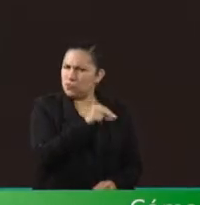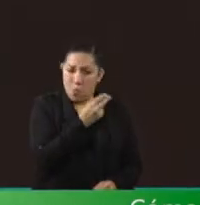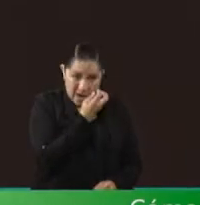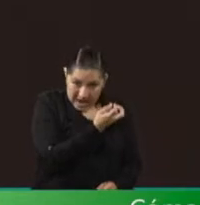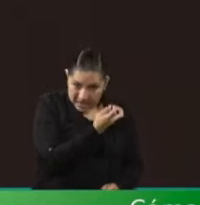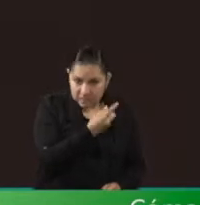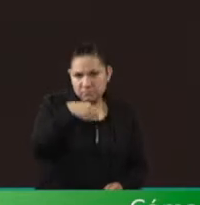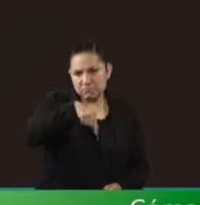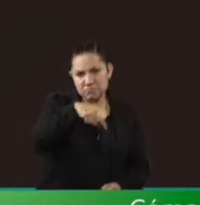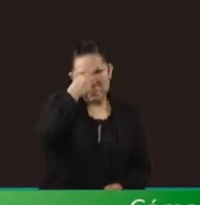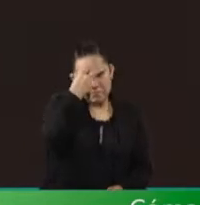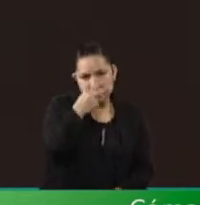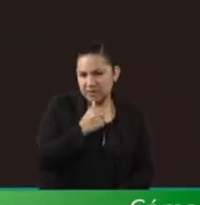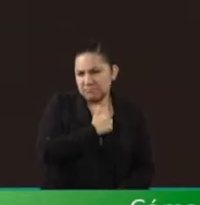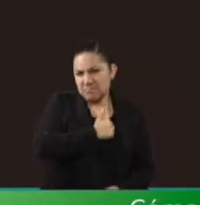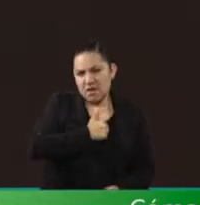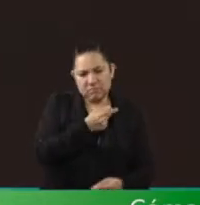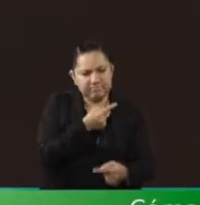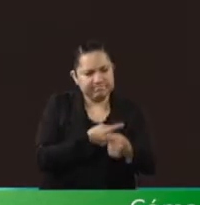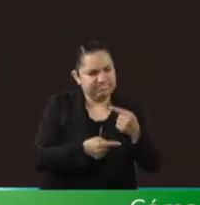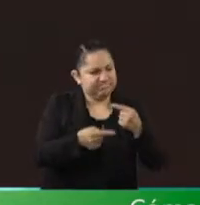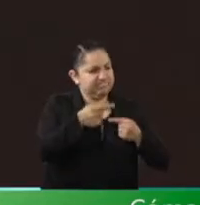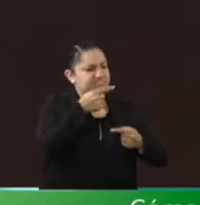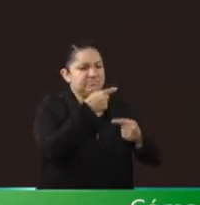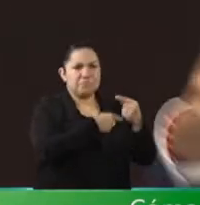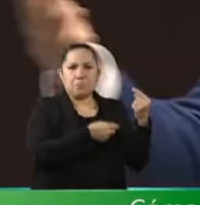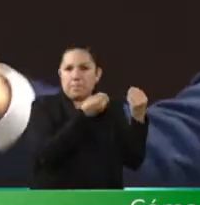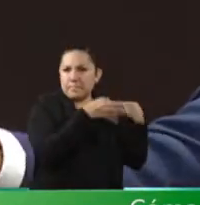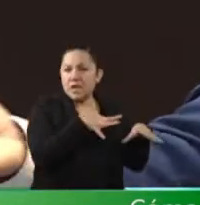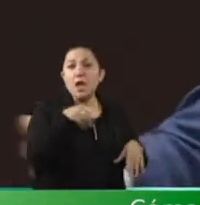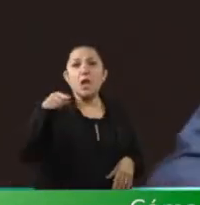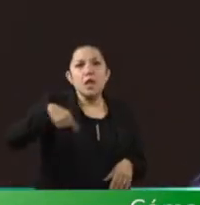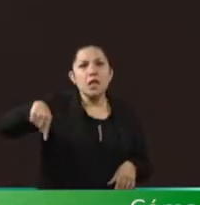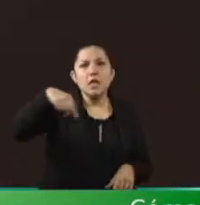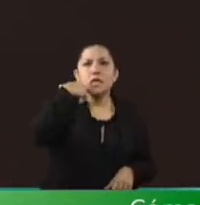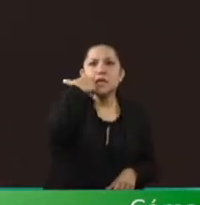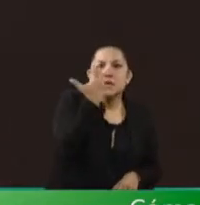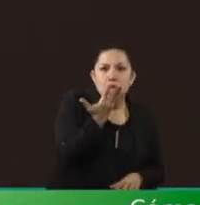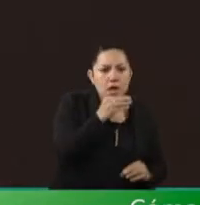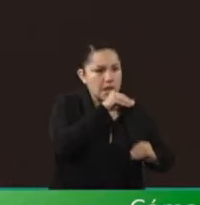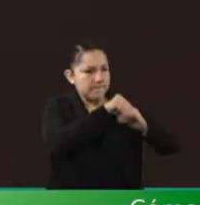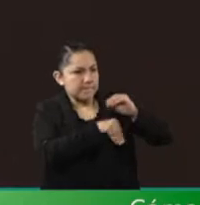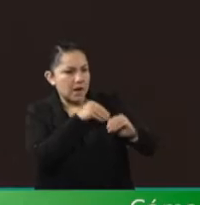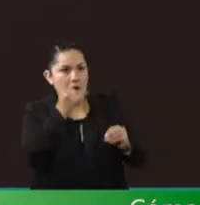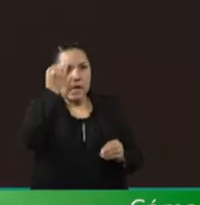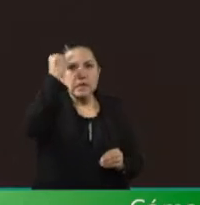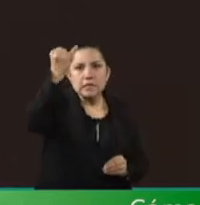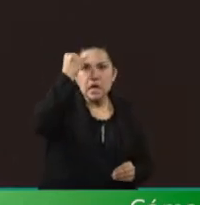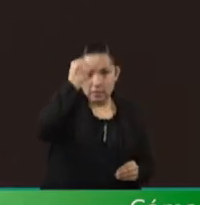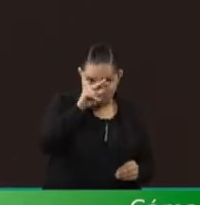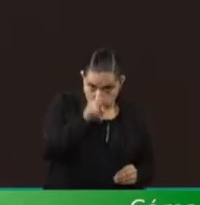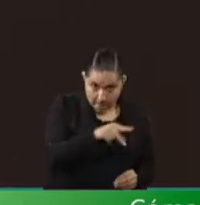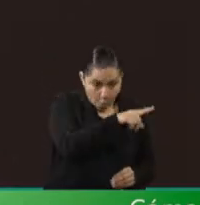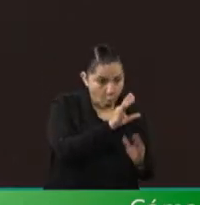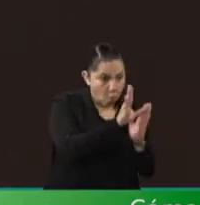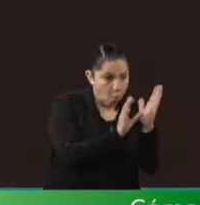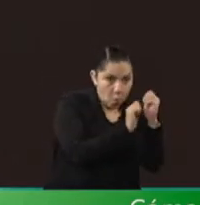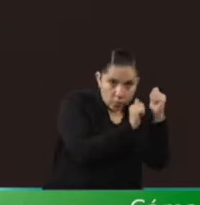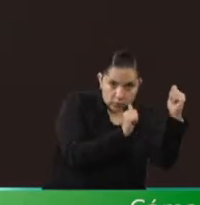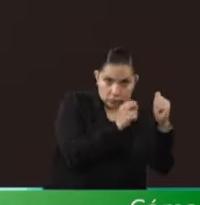por conceptos ideológicos y sobre todo en lugar de constitucionales en este intento